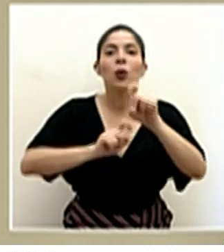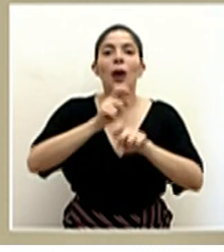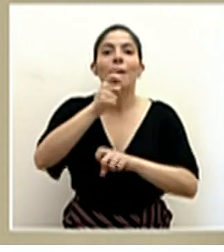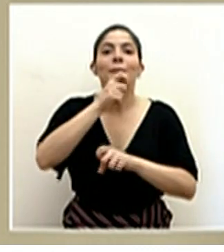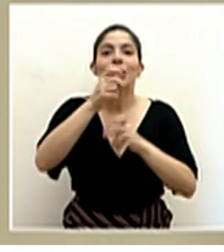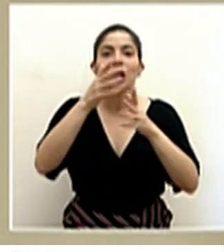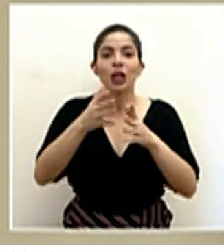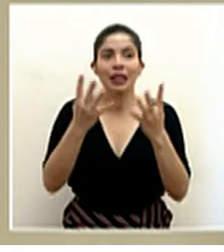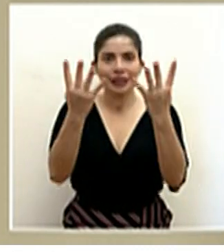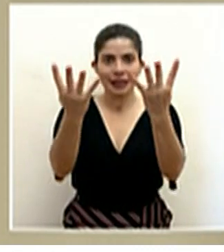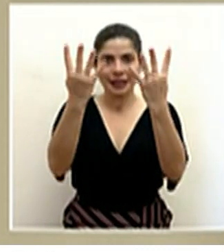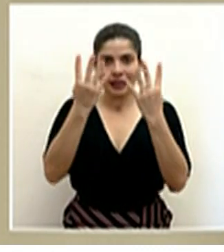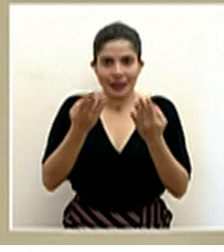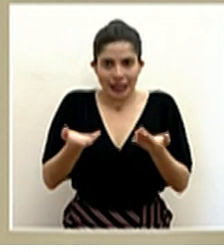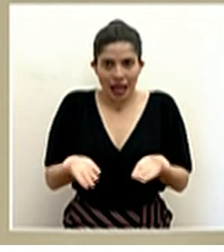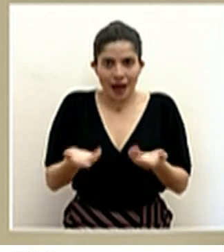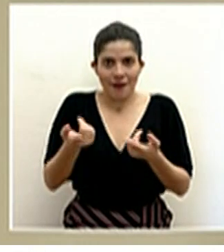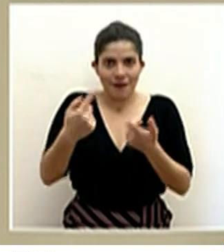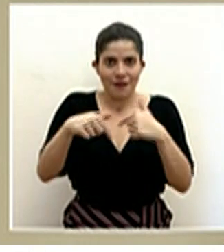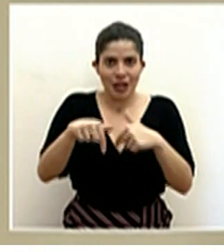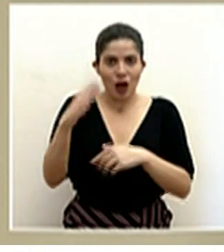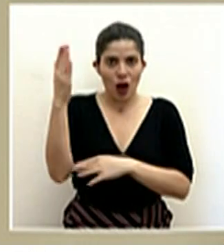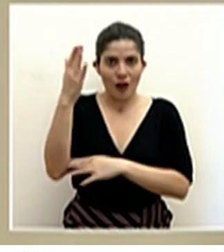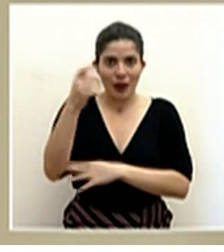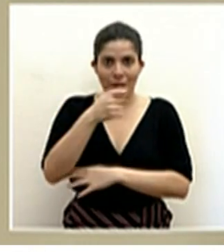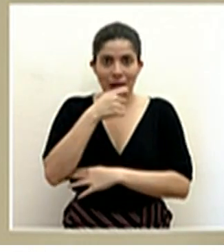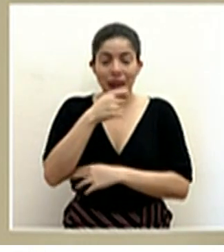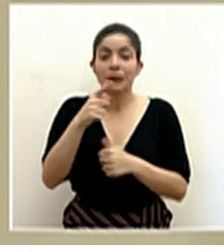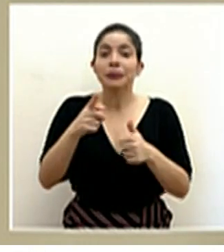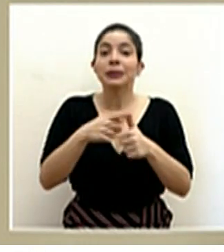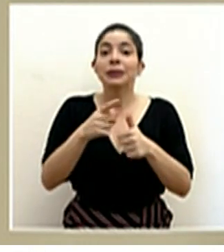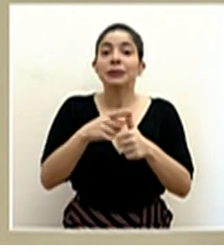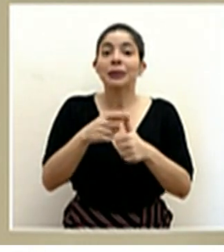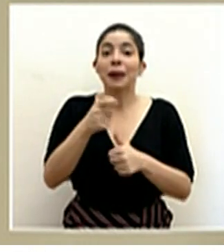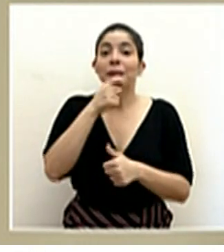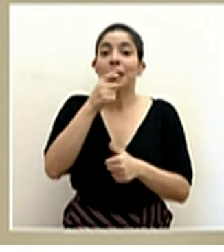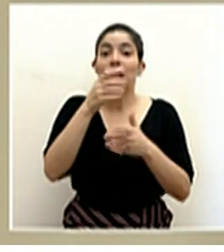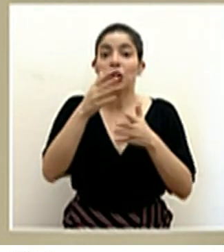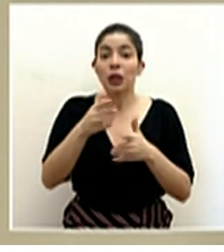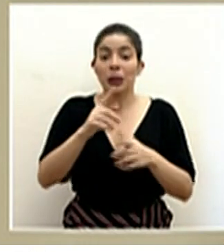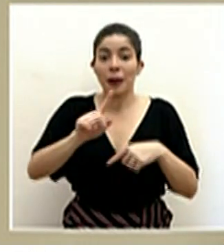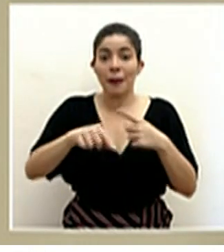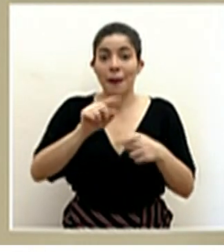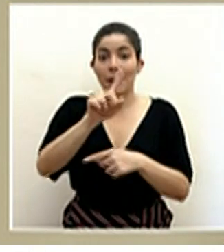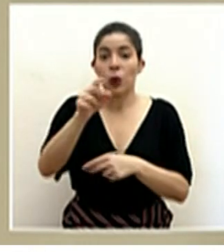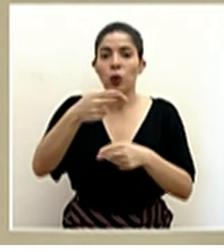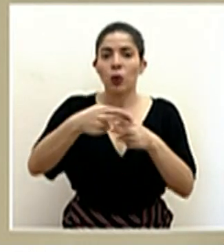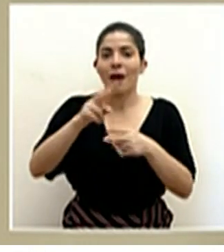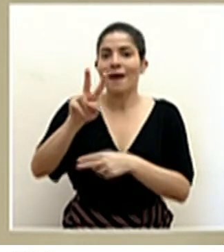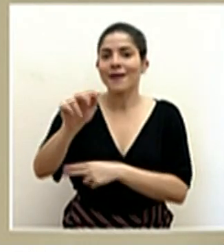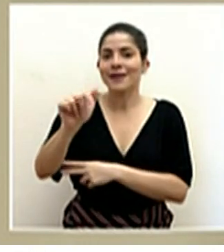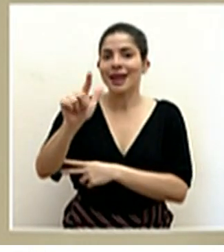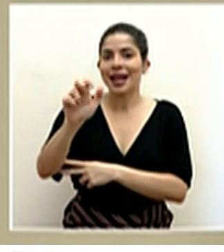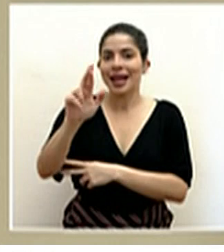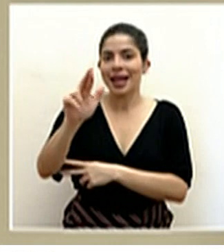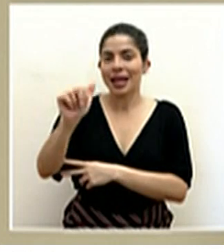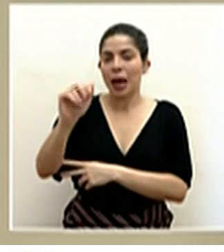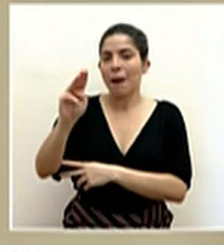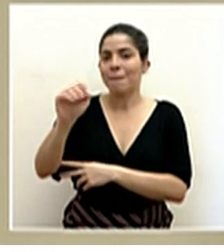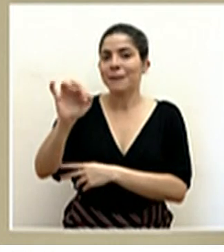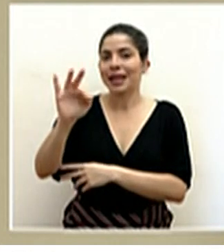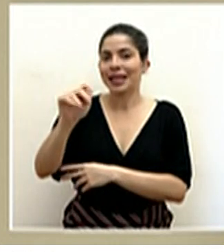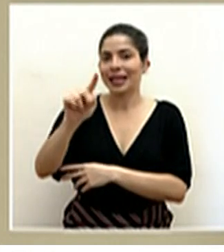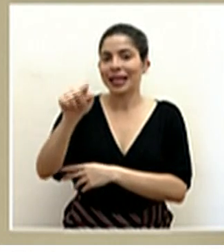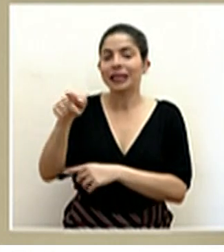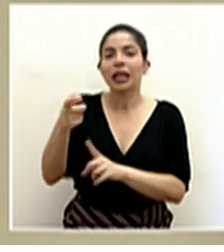que asistieron de manera presencial a esta conferencia de prensa. La primer colega en realizar su consulta es Valeria Martínez, de